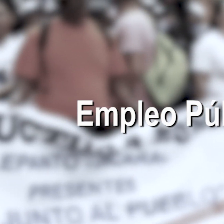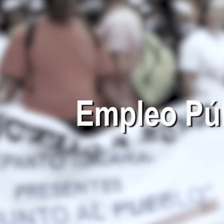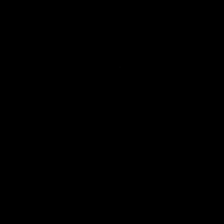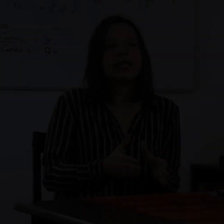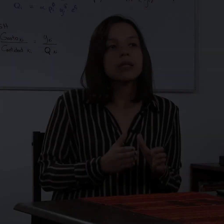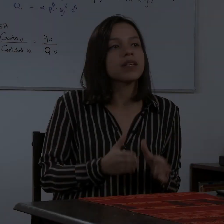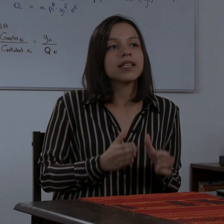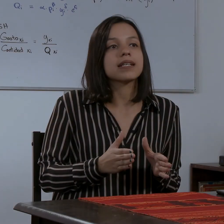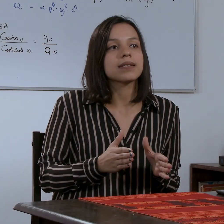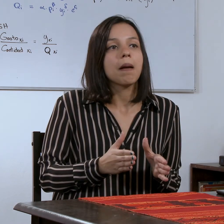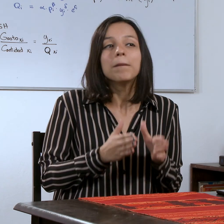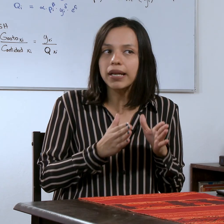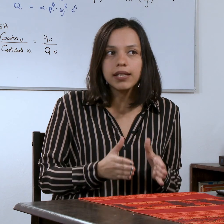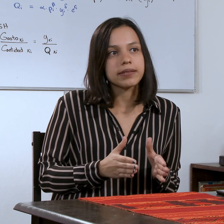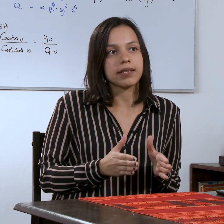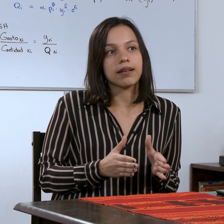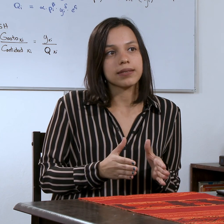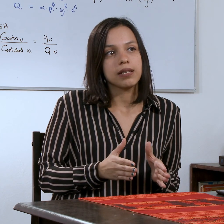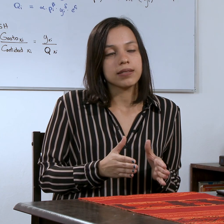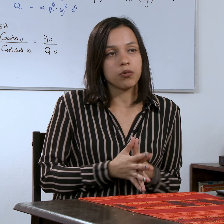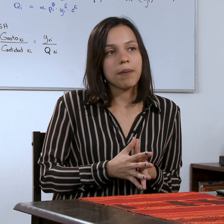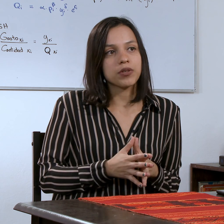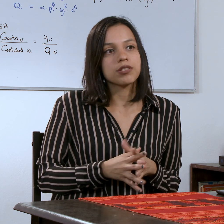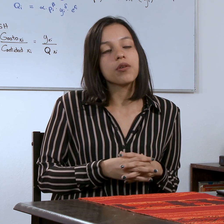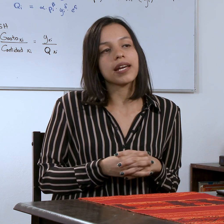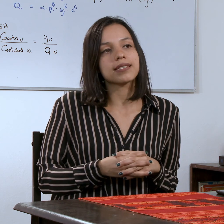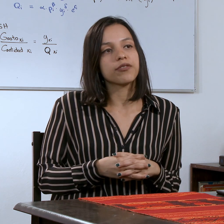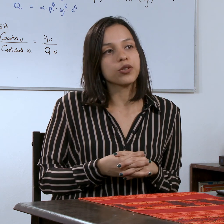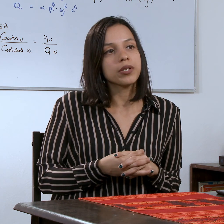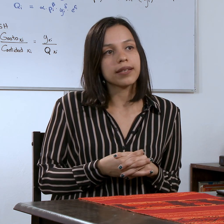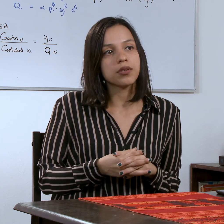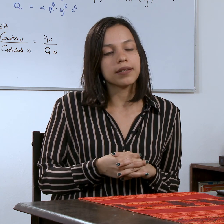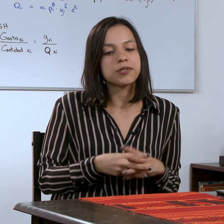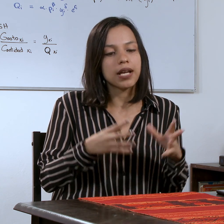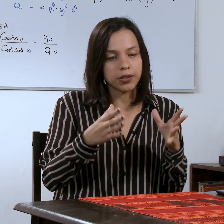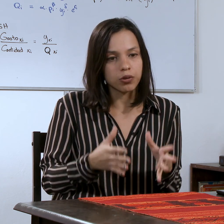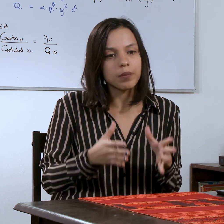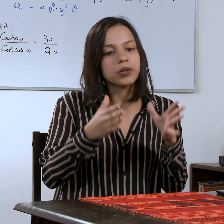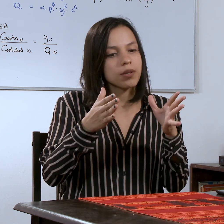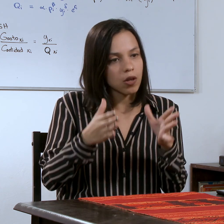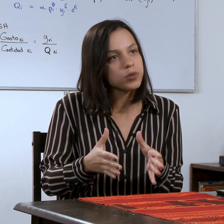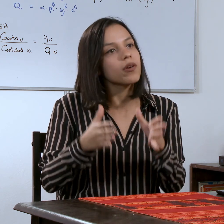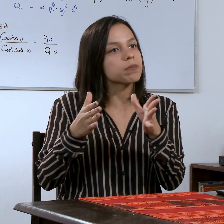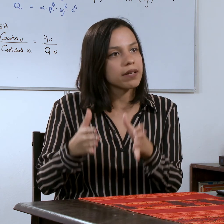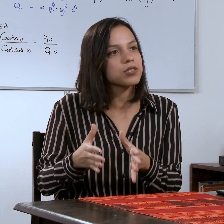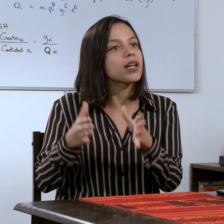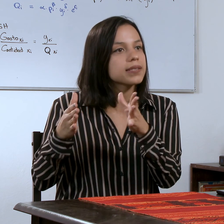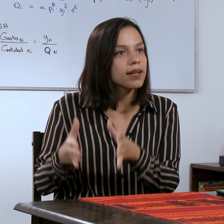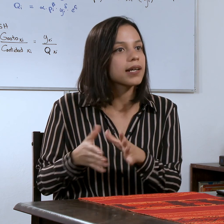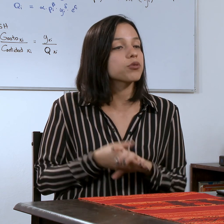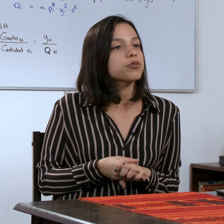público. Si usted aplica las medidas más drásticas, según la proyección que hace el Fondo Monetario Internacional en un documento llamado Opciones